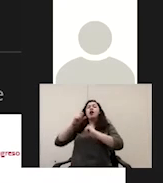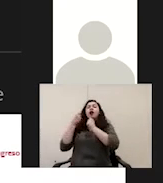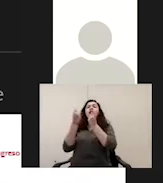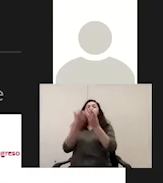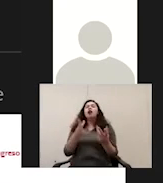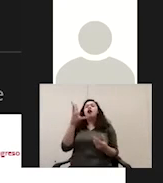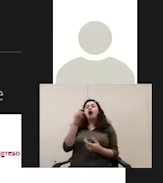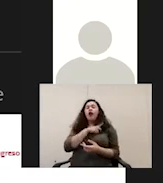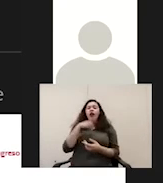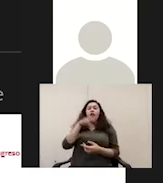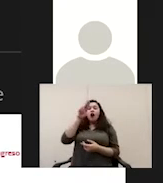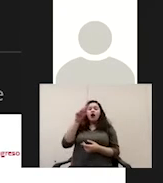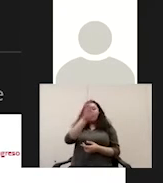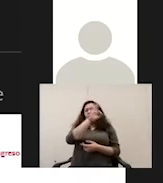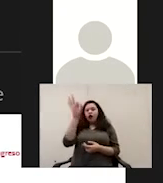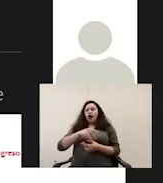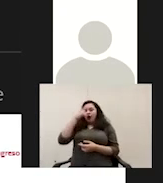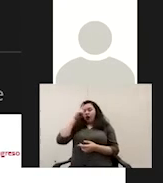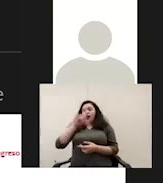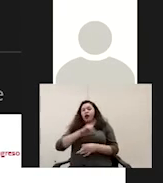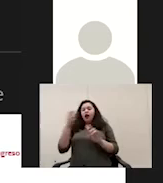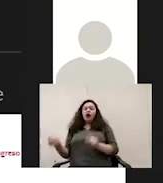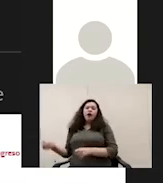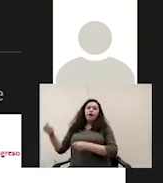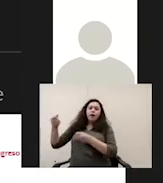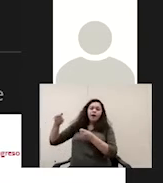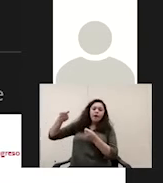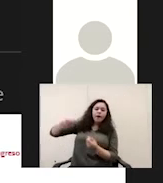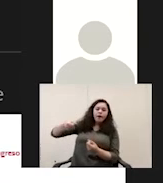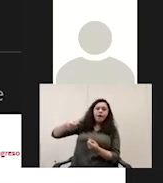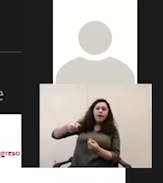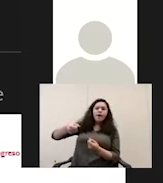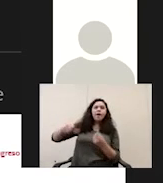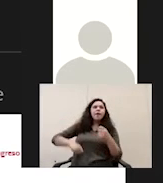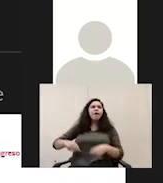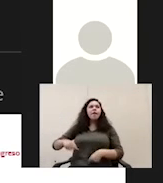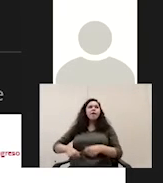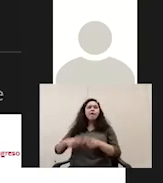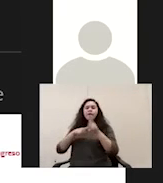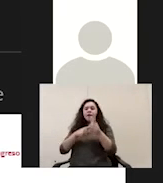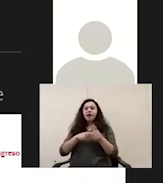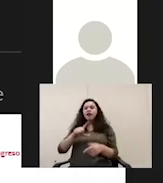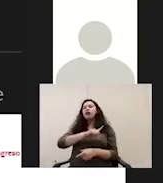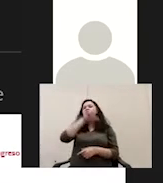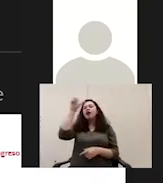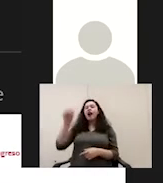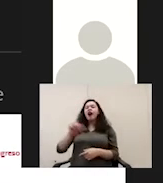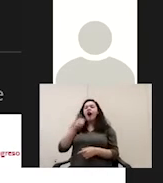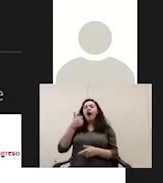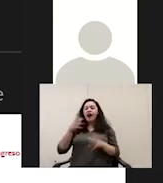por lo menos al 80%, vaciarlo si es que las actividades se siguen dando y volver a poner otra